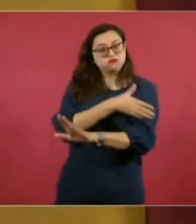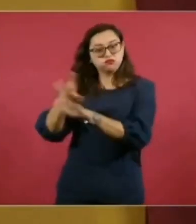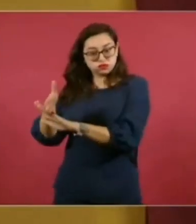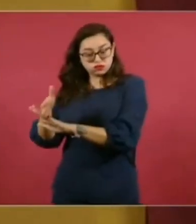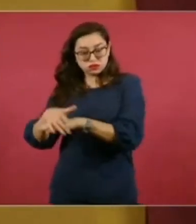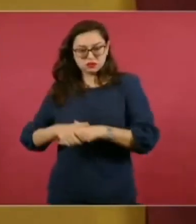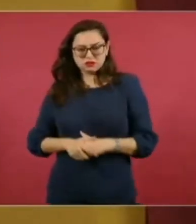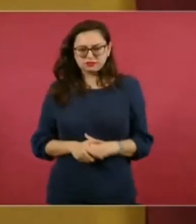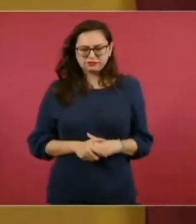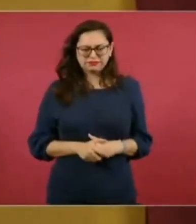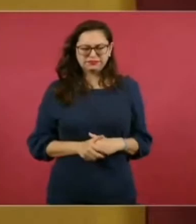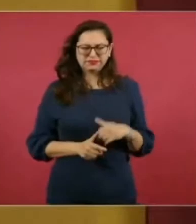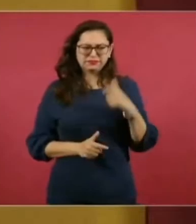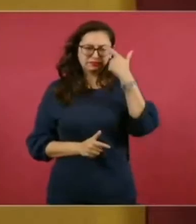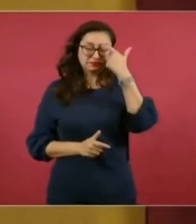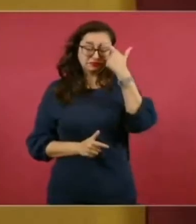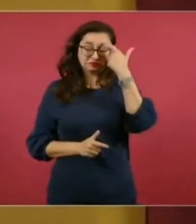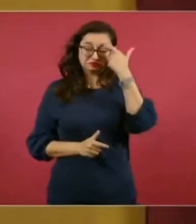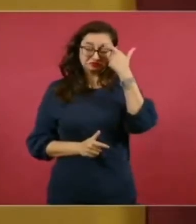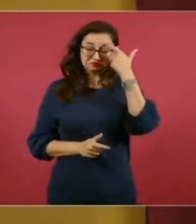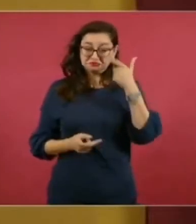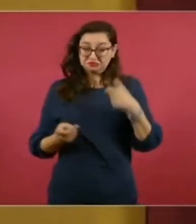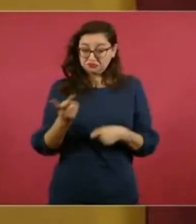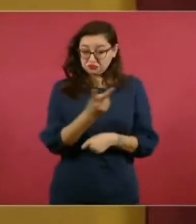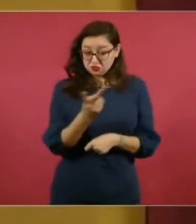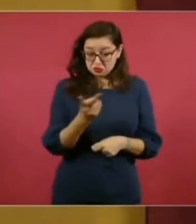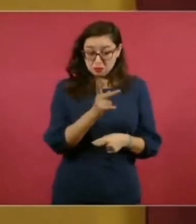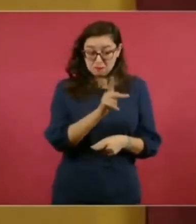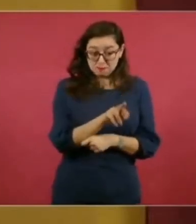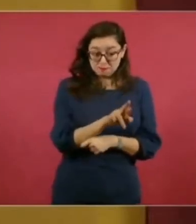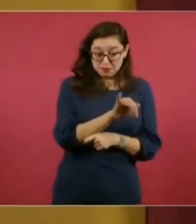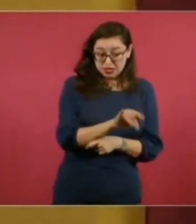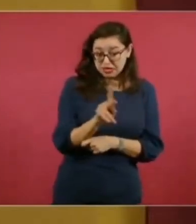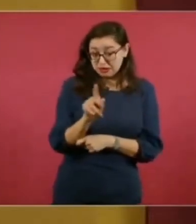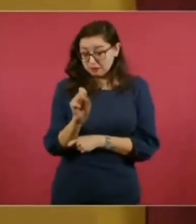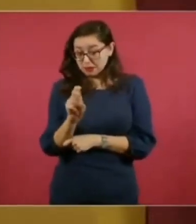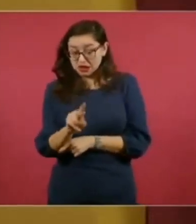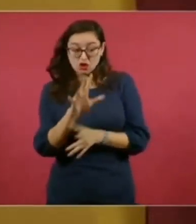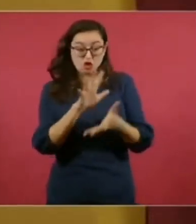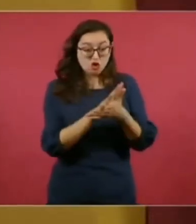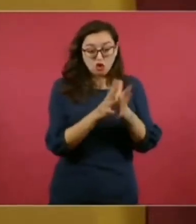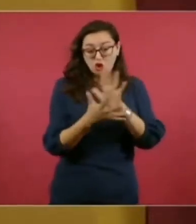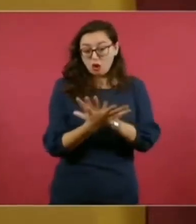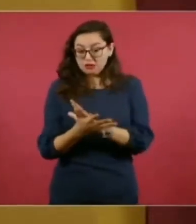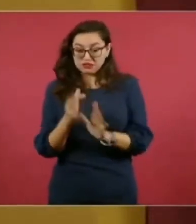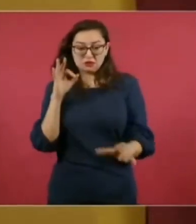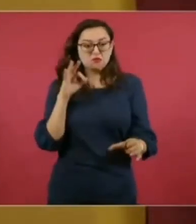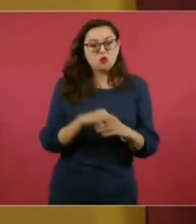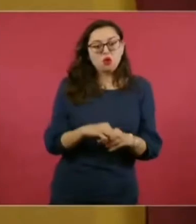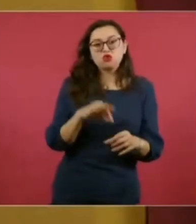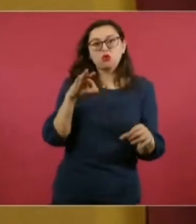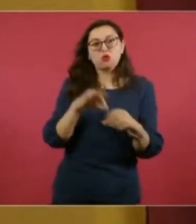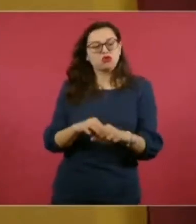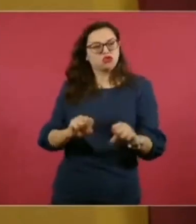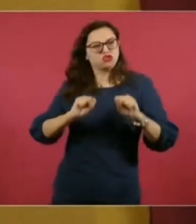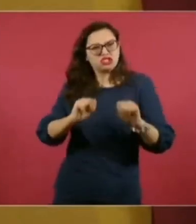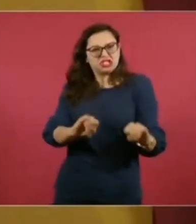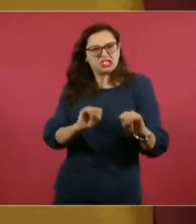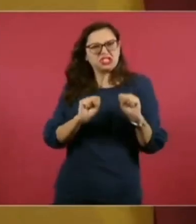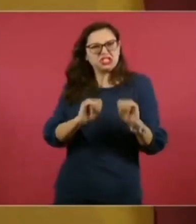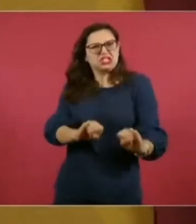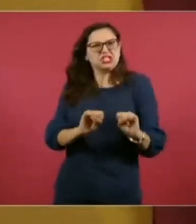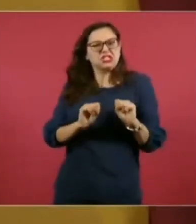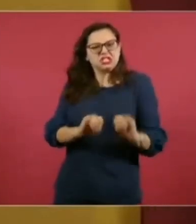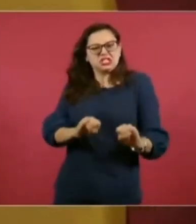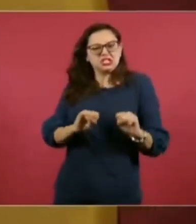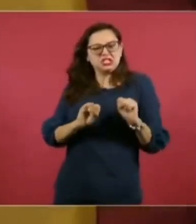Veamos la complicidad del PRI y del PAN reflejada en estas modificaciones a la Constitución